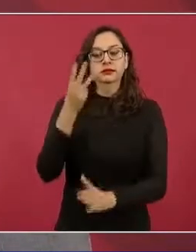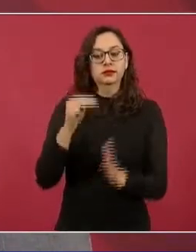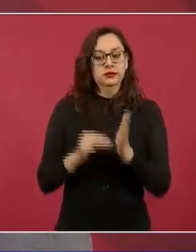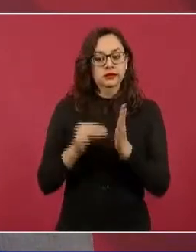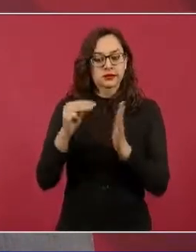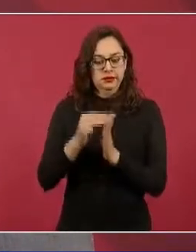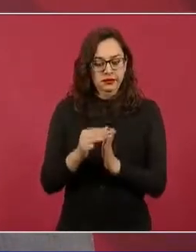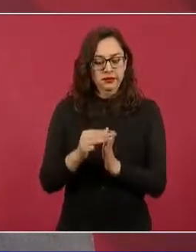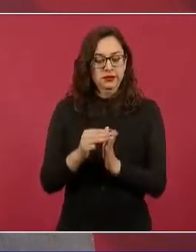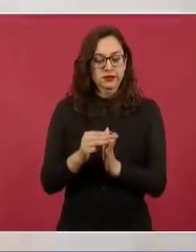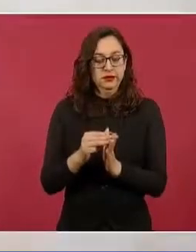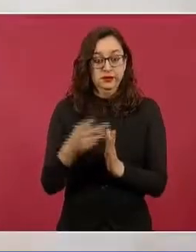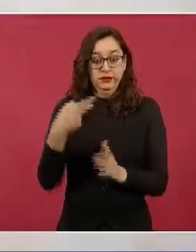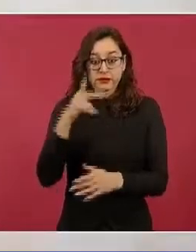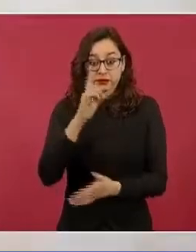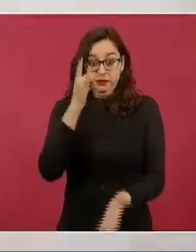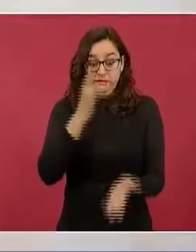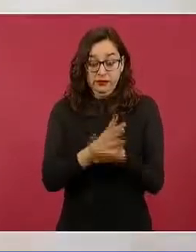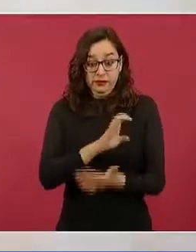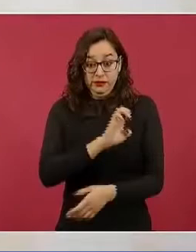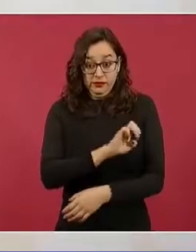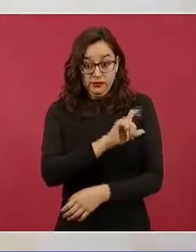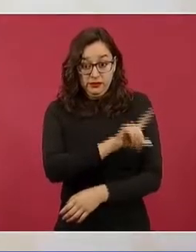Pero no solo es él,